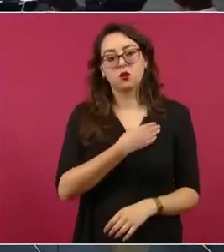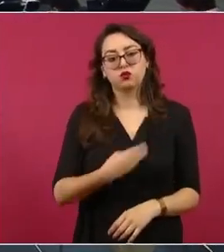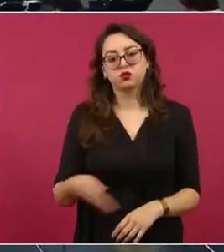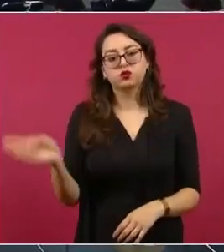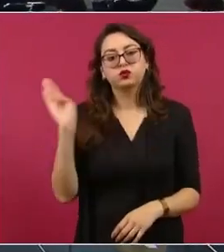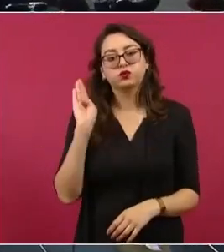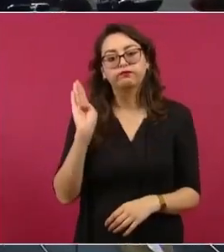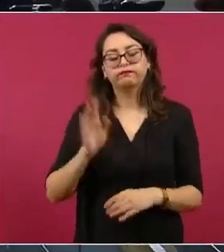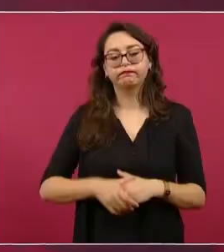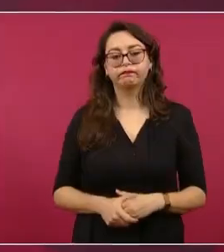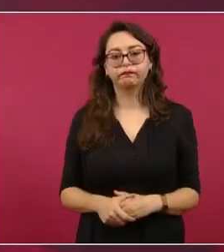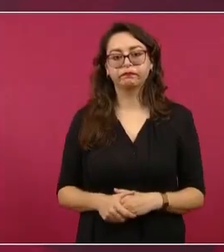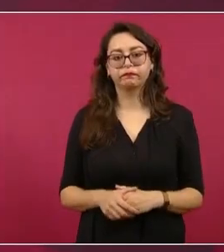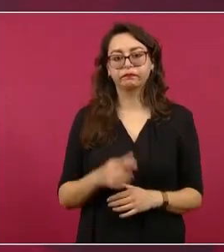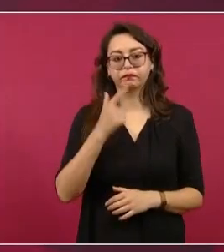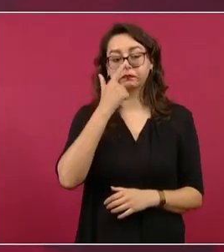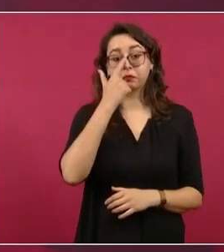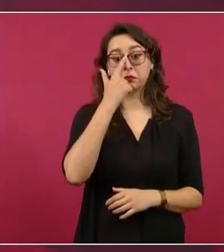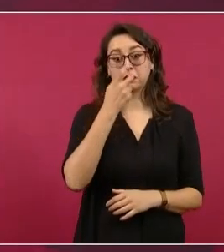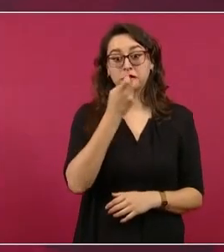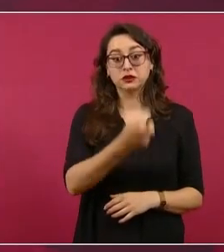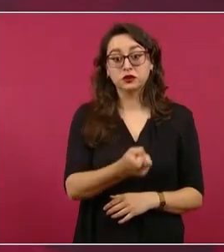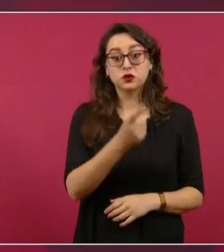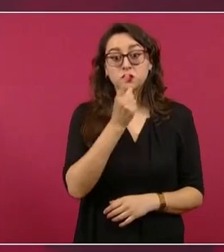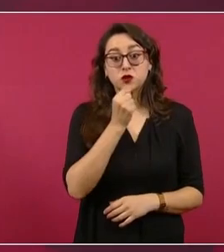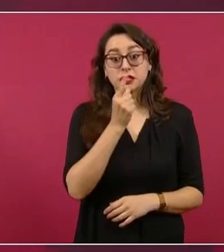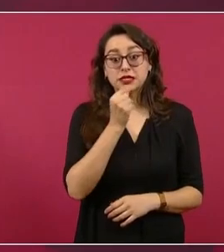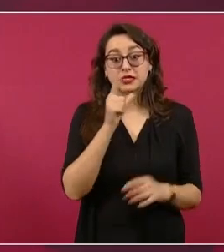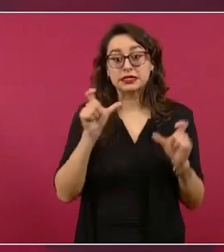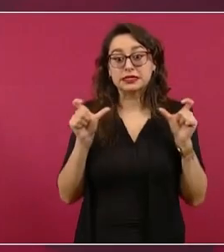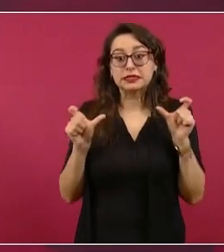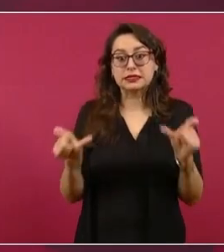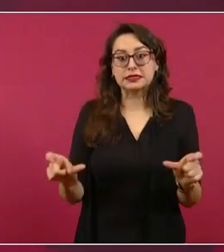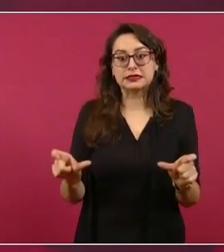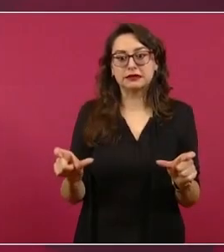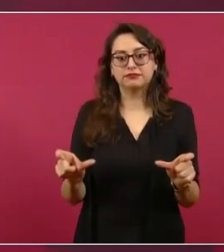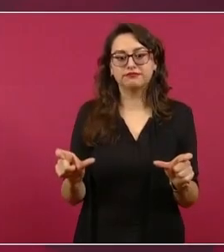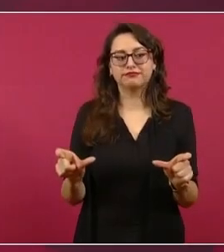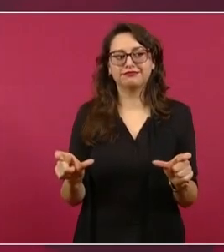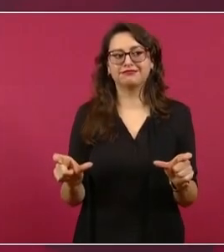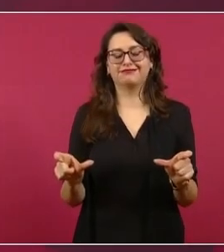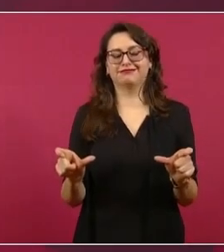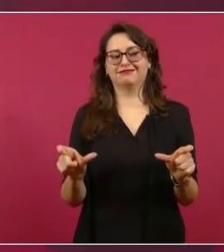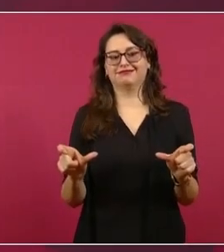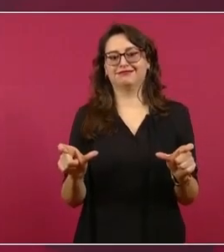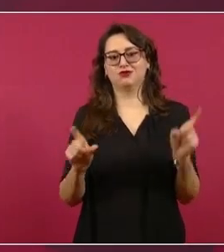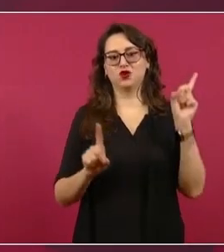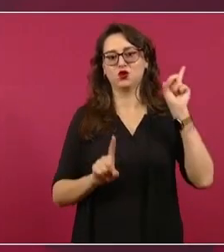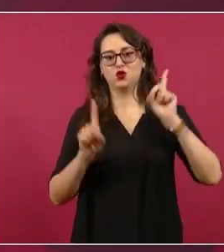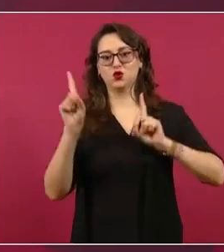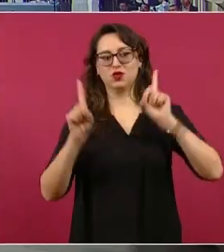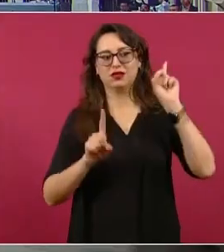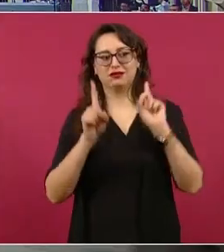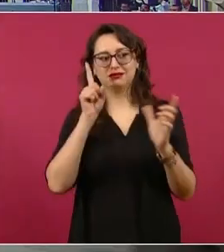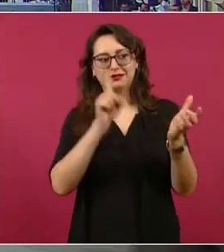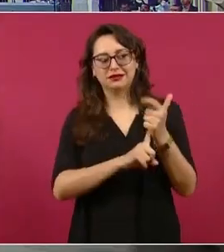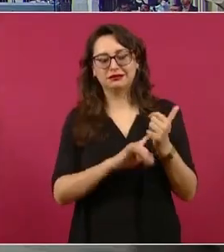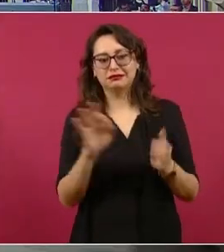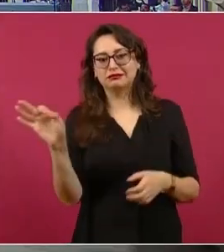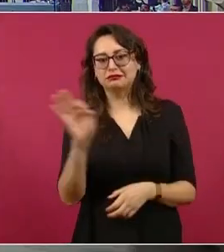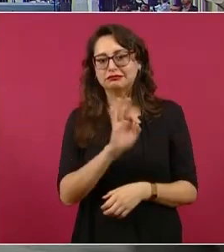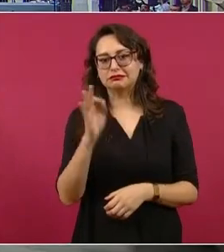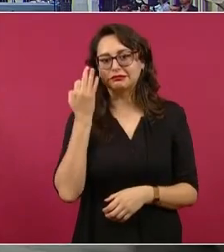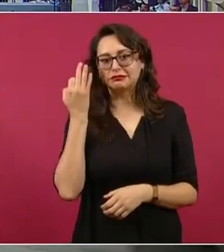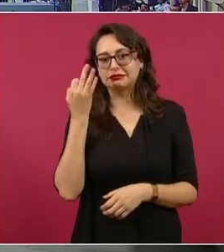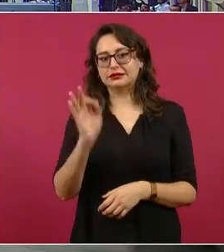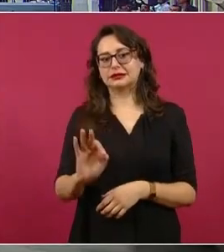cuidadores o de los estados mayores, imagínense lo que le hicieron, que fue también una infamia,